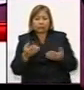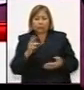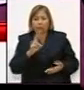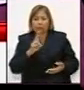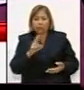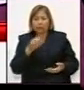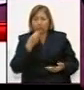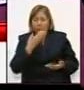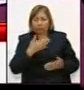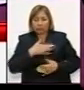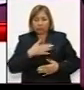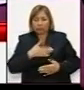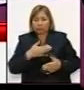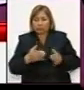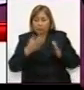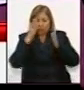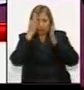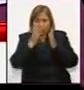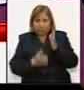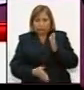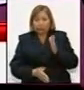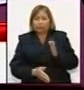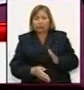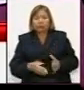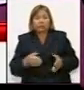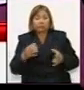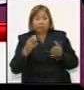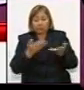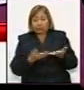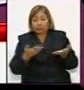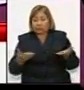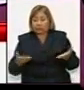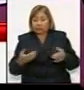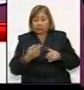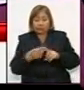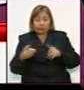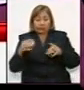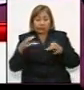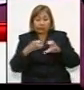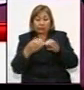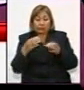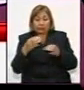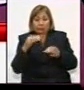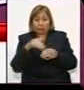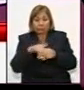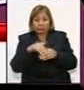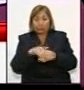dado cuerpo, columna vertebral, el plantear los distritos electorales pequeños.